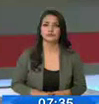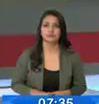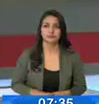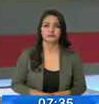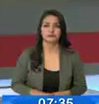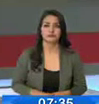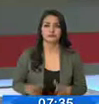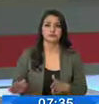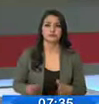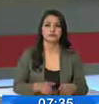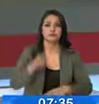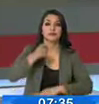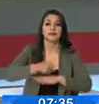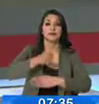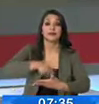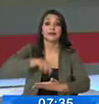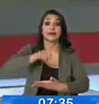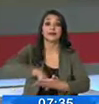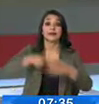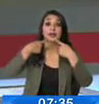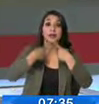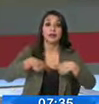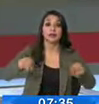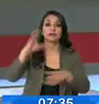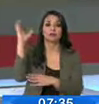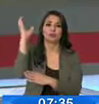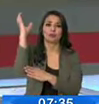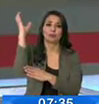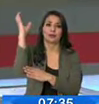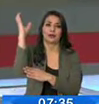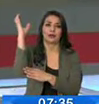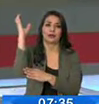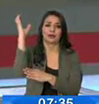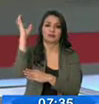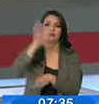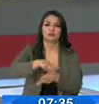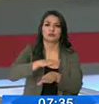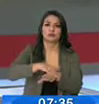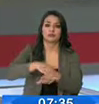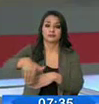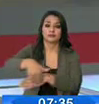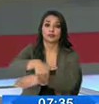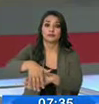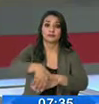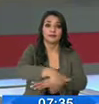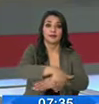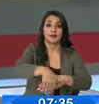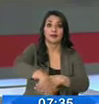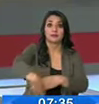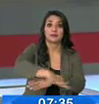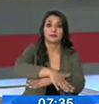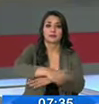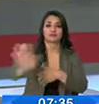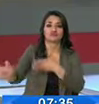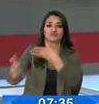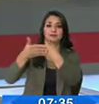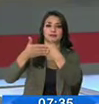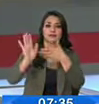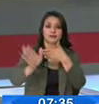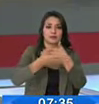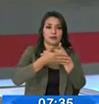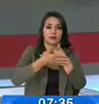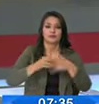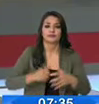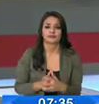Bajo el decreto ejecutivo emitido desde Colombia, se ha determinado el cierre de los pasos fronterizos que limitan con el vecino país. En este lado